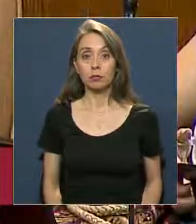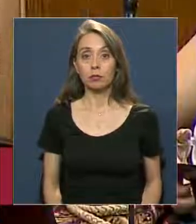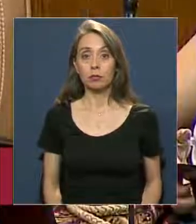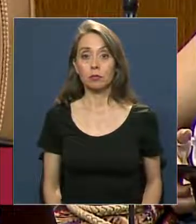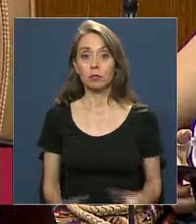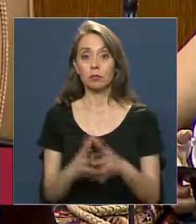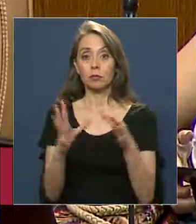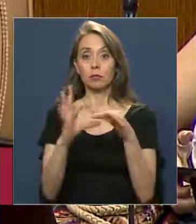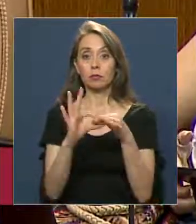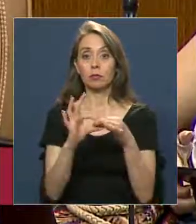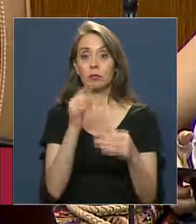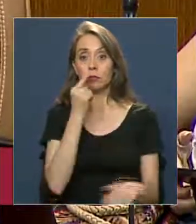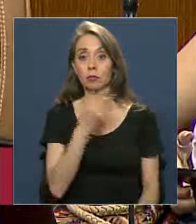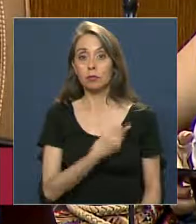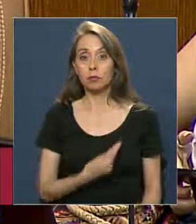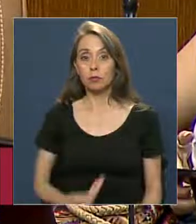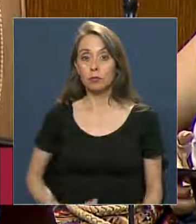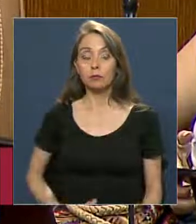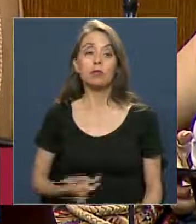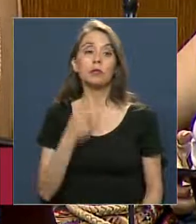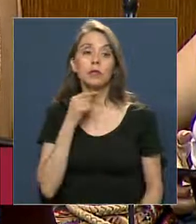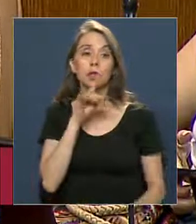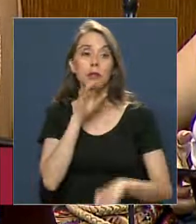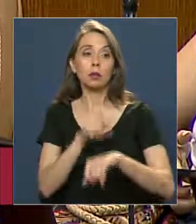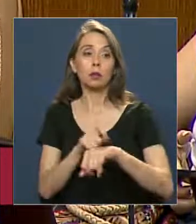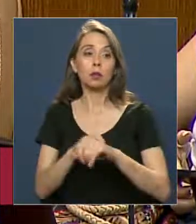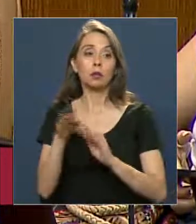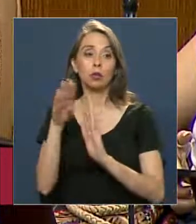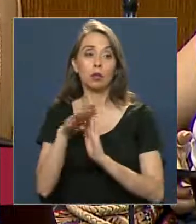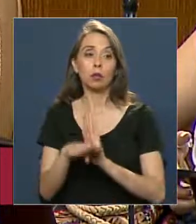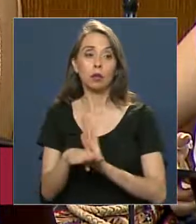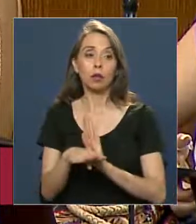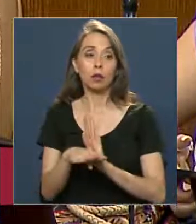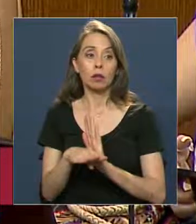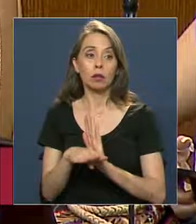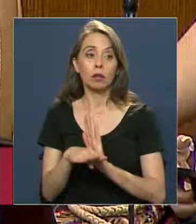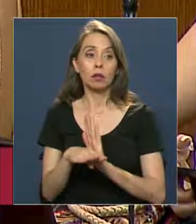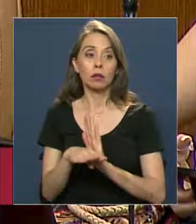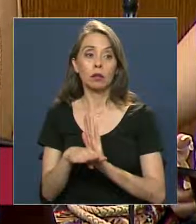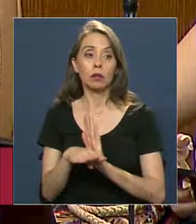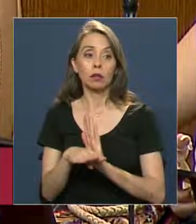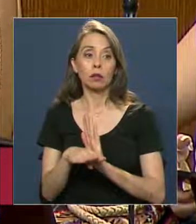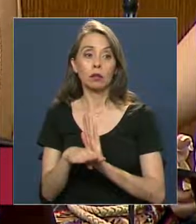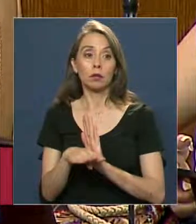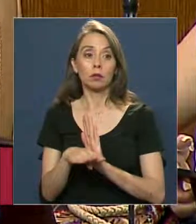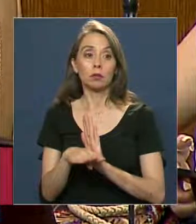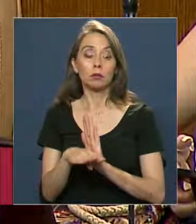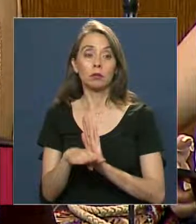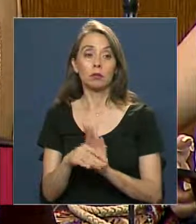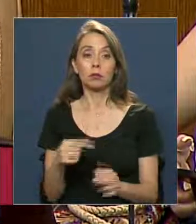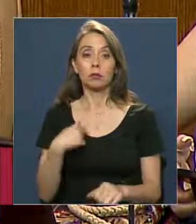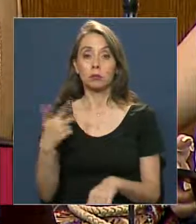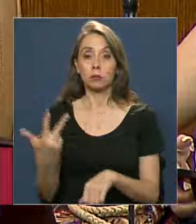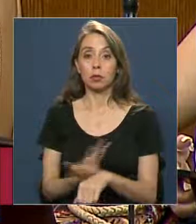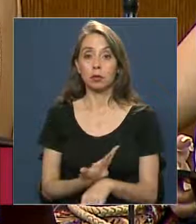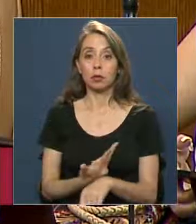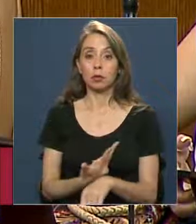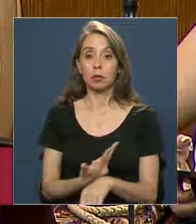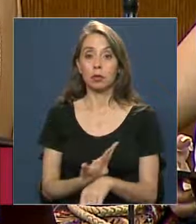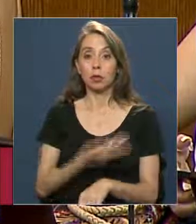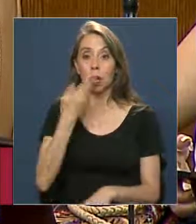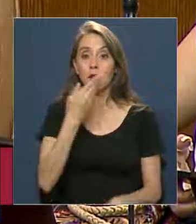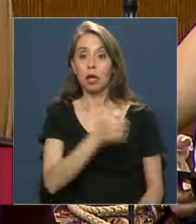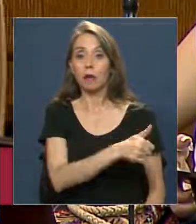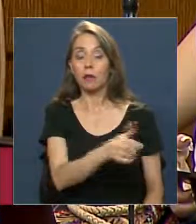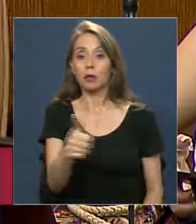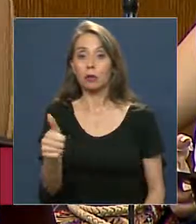Muchas gracias, presidente. Yo quería que bajáramos los minutos, incluso en el hecho de que me perjudico yo mismo para que puedan intervenir todos,